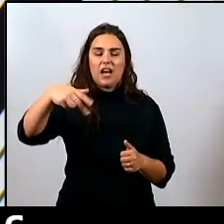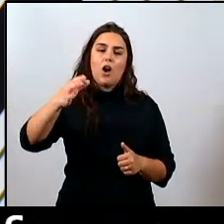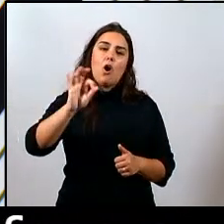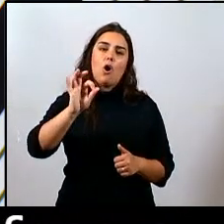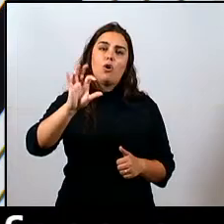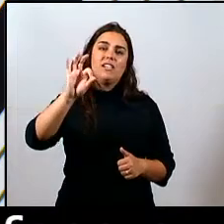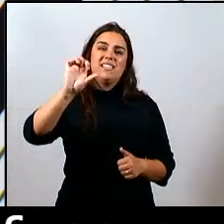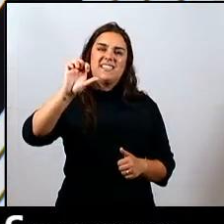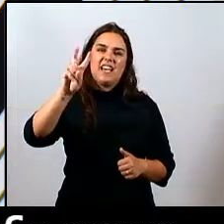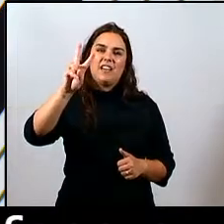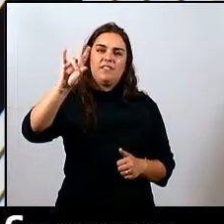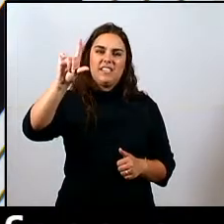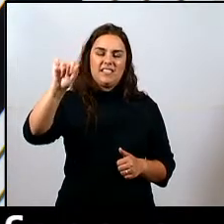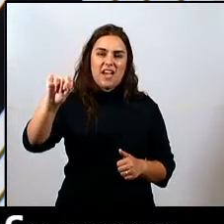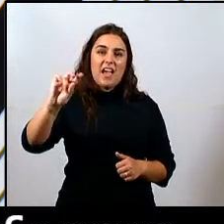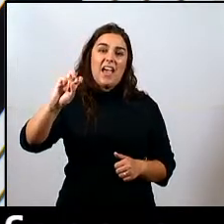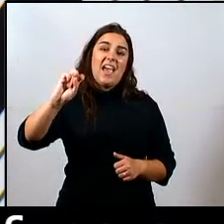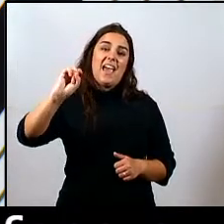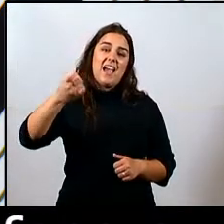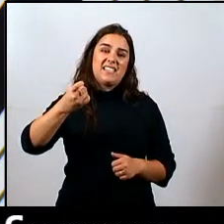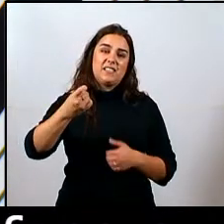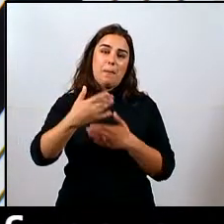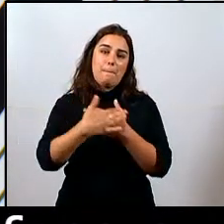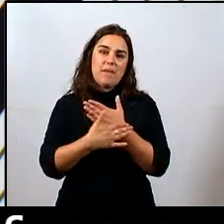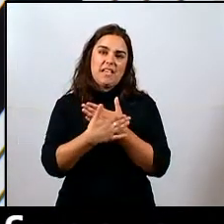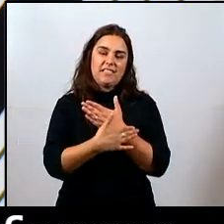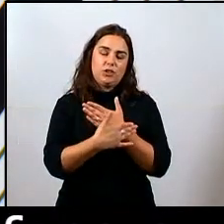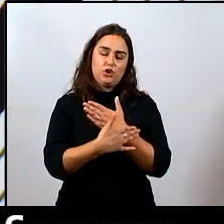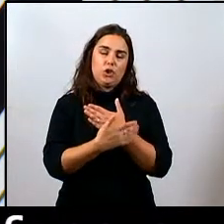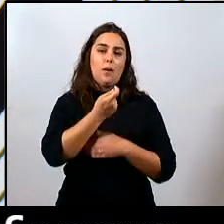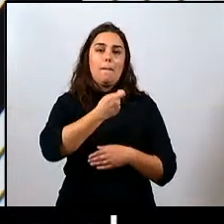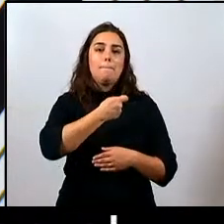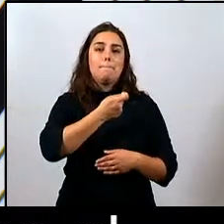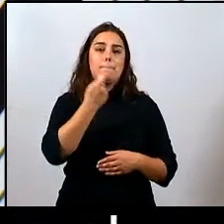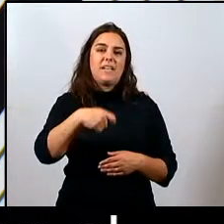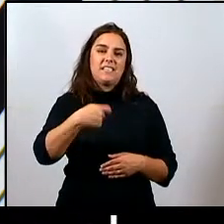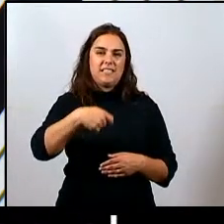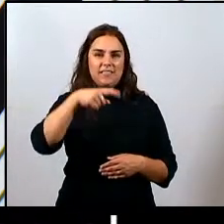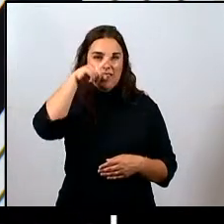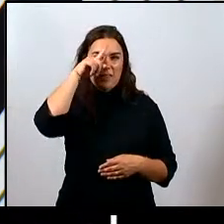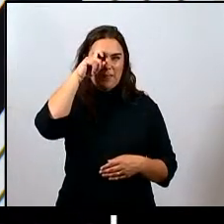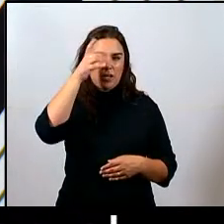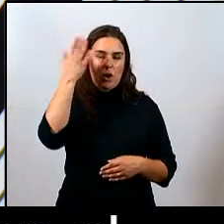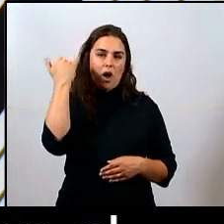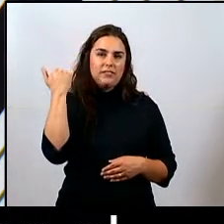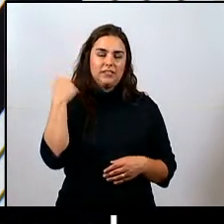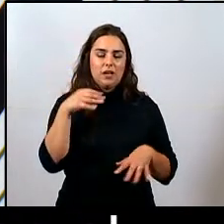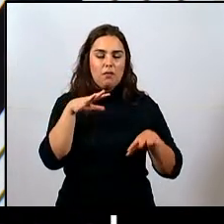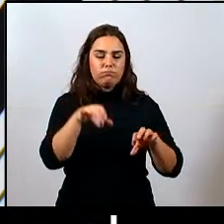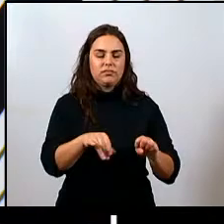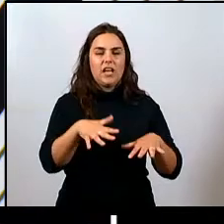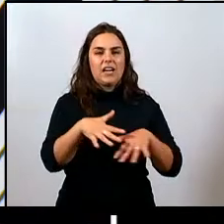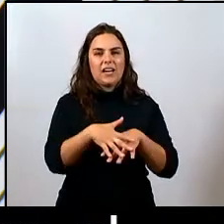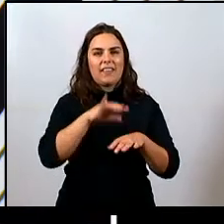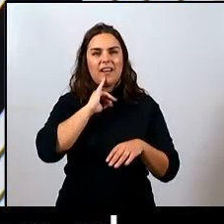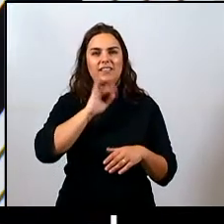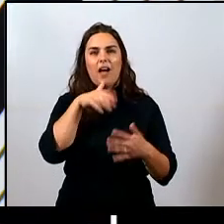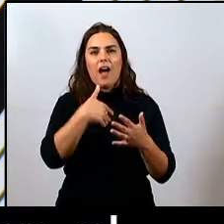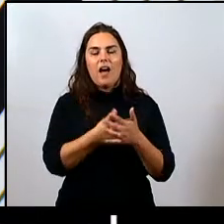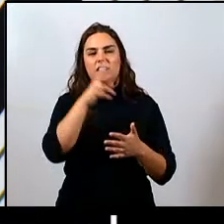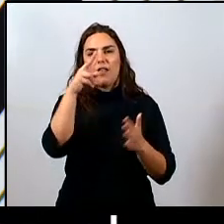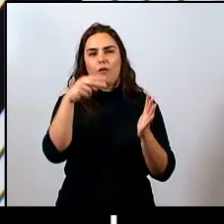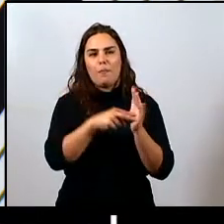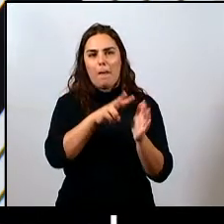Sevilla, exministro con el presidente Zapatero, que estuvo al frente de Red Eléctrica hasta el año